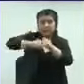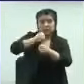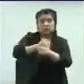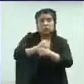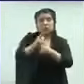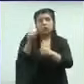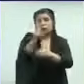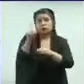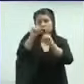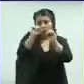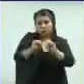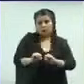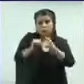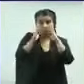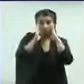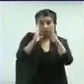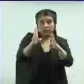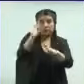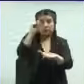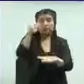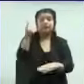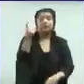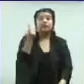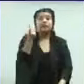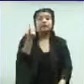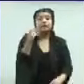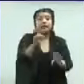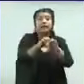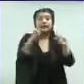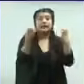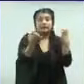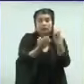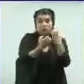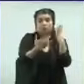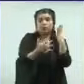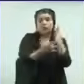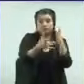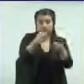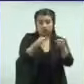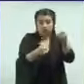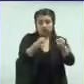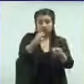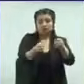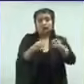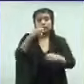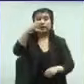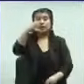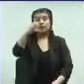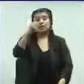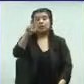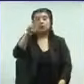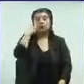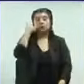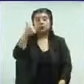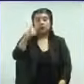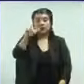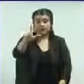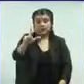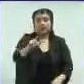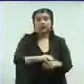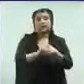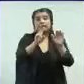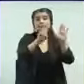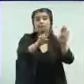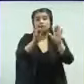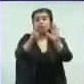sido posible atender por falta de maquinaria. En el caso de la Covial, los 787